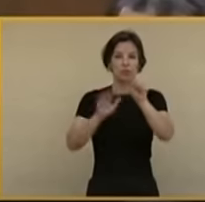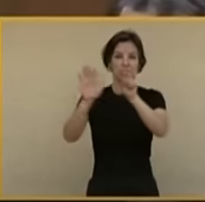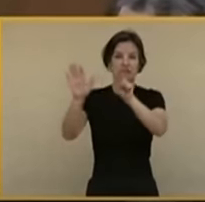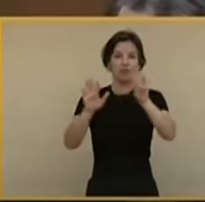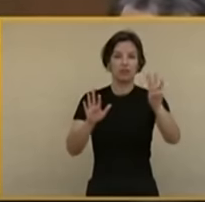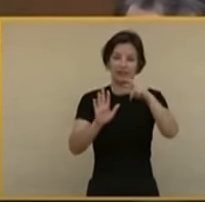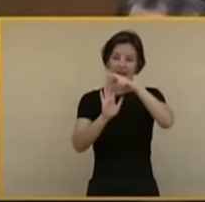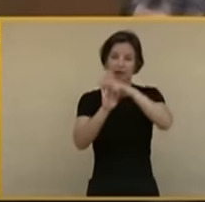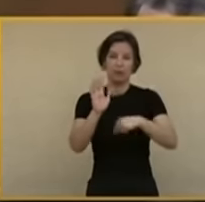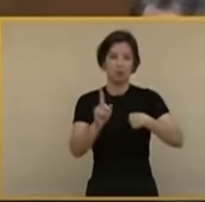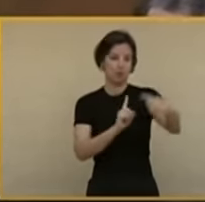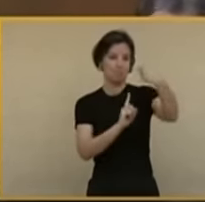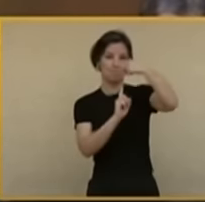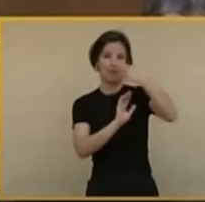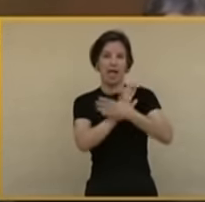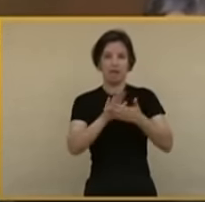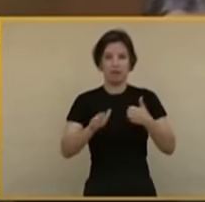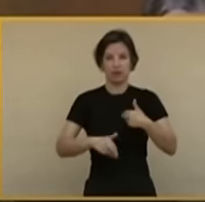alusiones